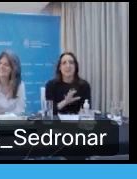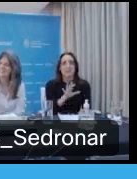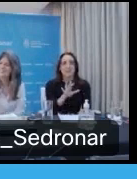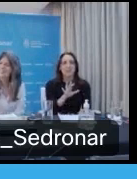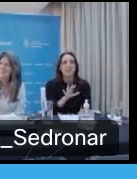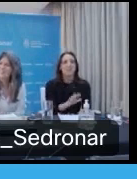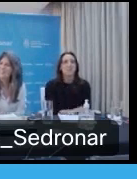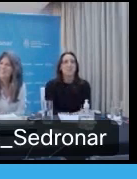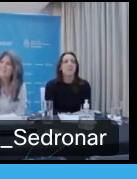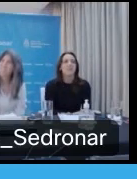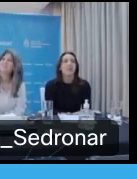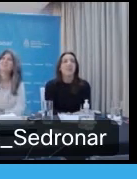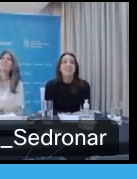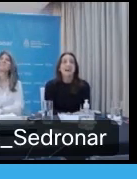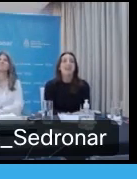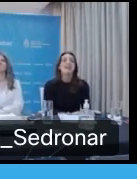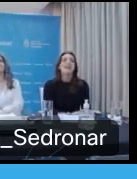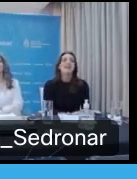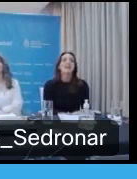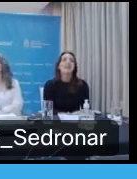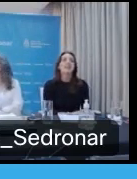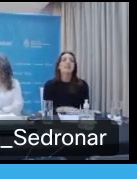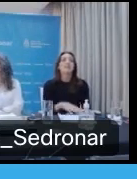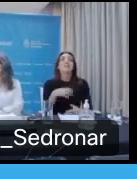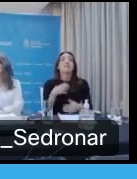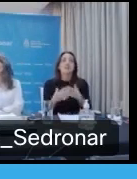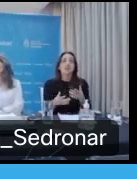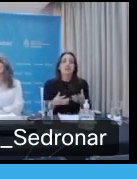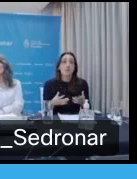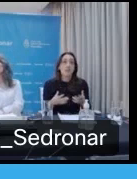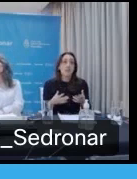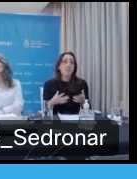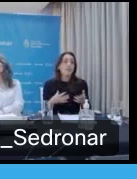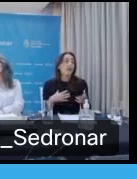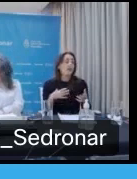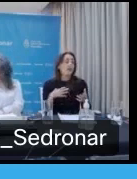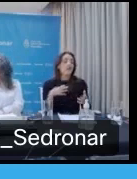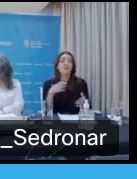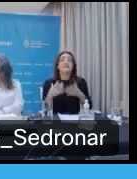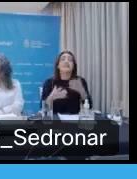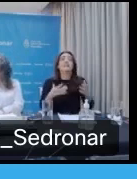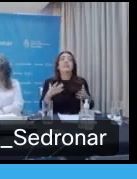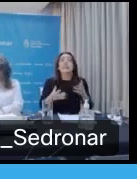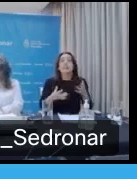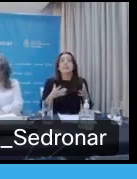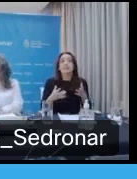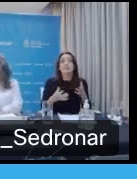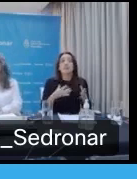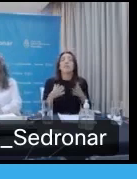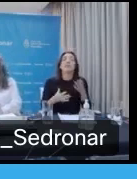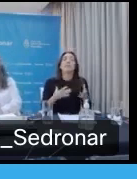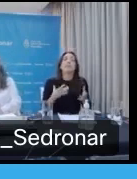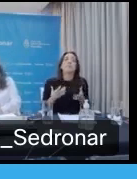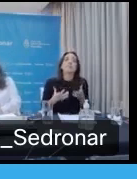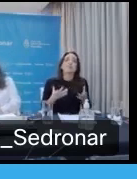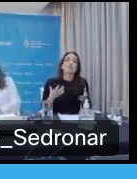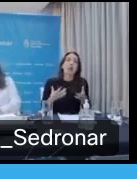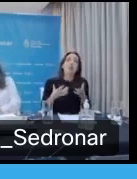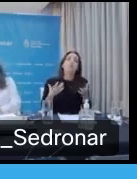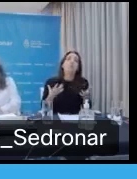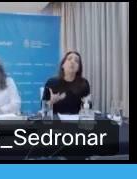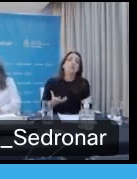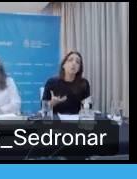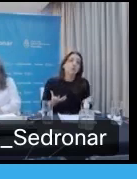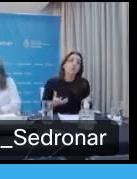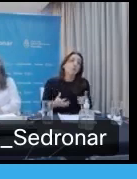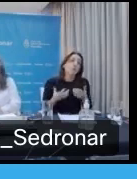Se nos traba, pero vamos a poder. Ahí va. Entonces, lo que les decía, en este escenario, ¿no? Lo peor que nos puede pasar